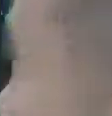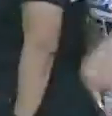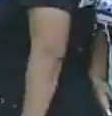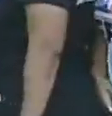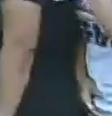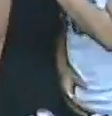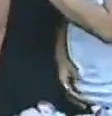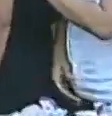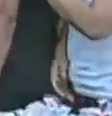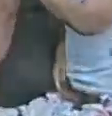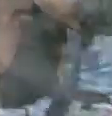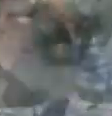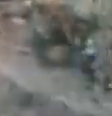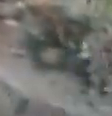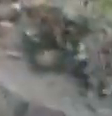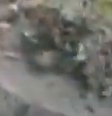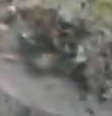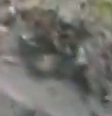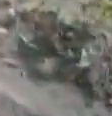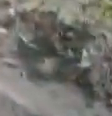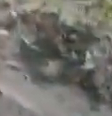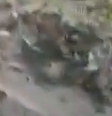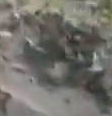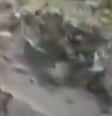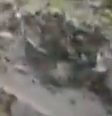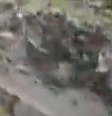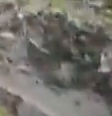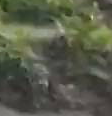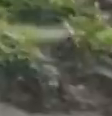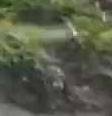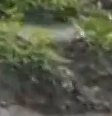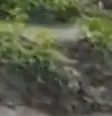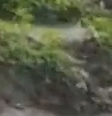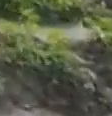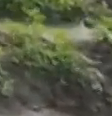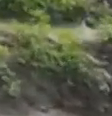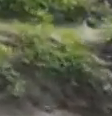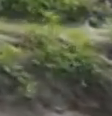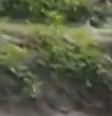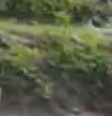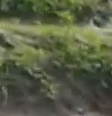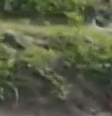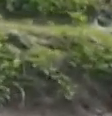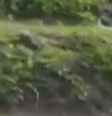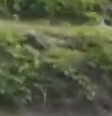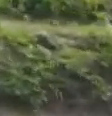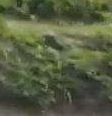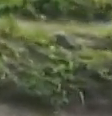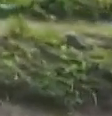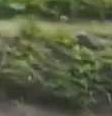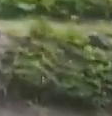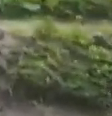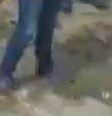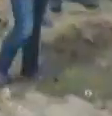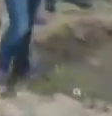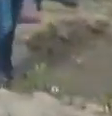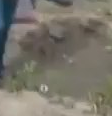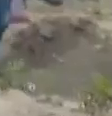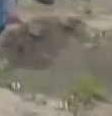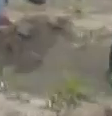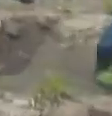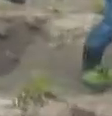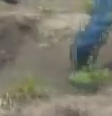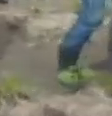precios justos en más de 50 rubros. Es parte del ambiente que se vive a esta hora desde esta importante